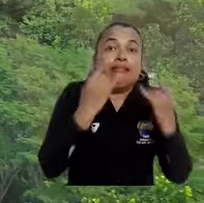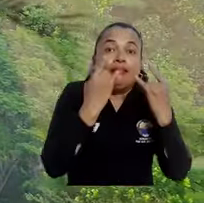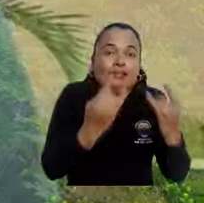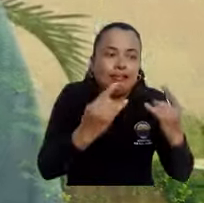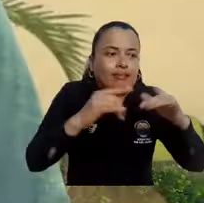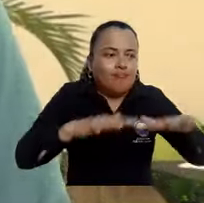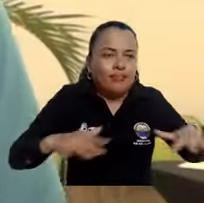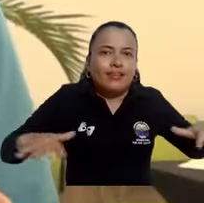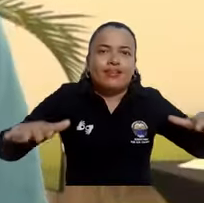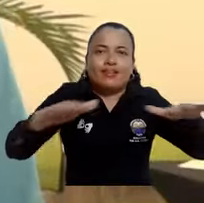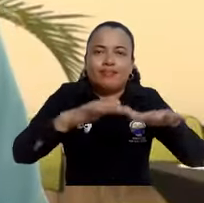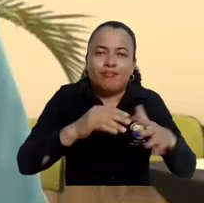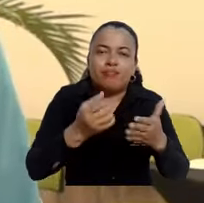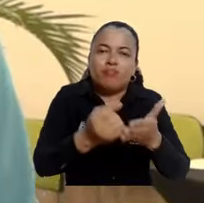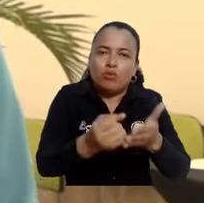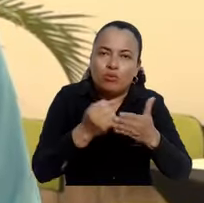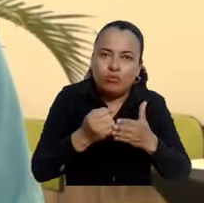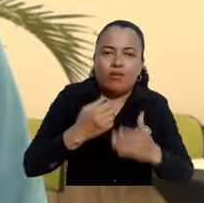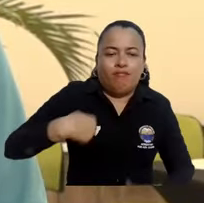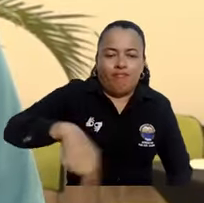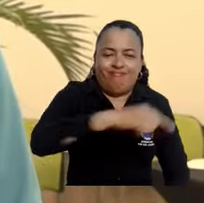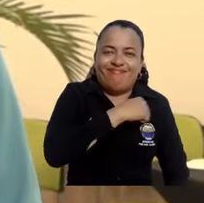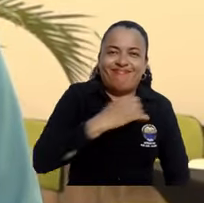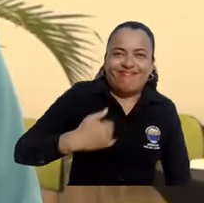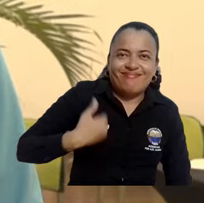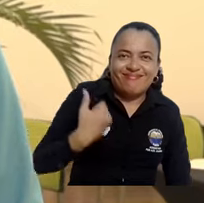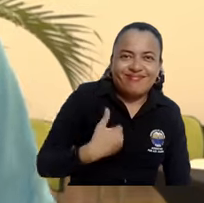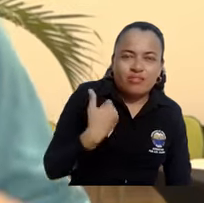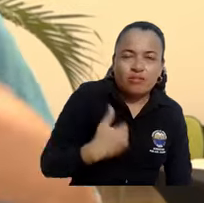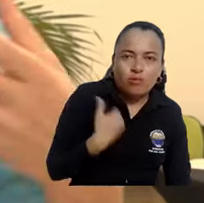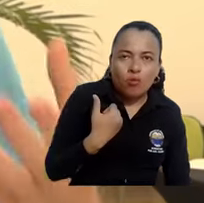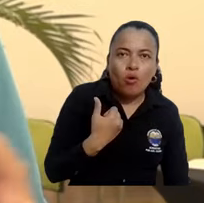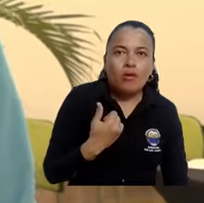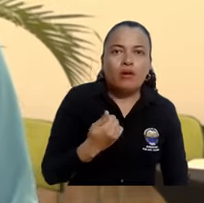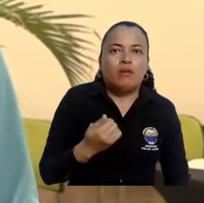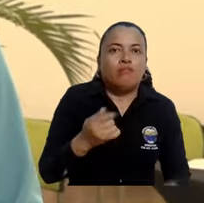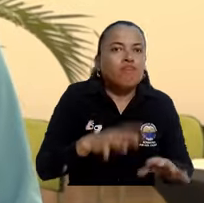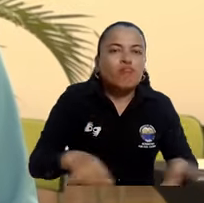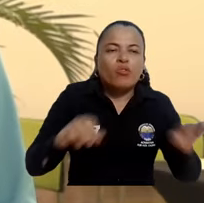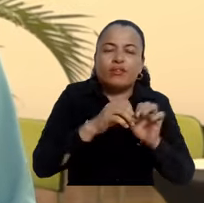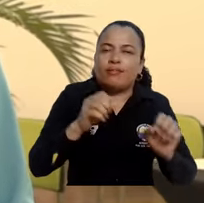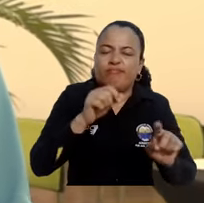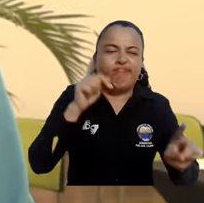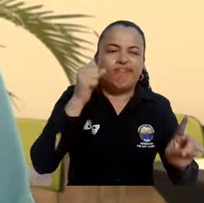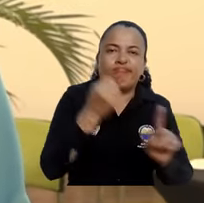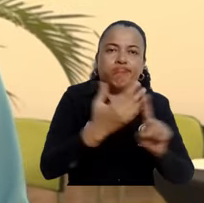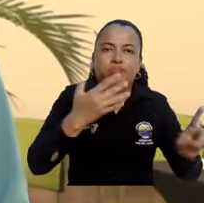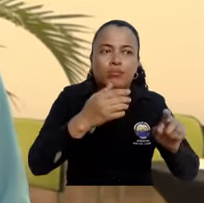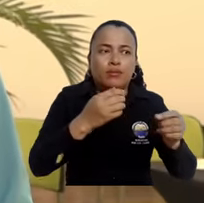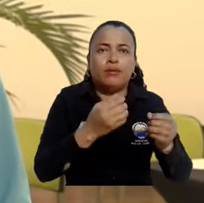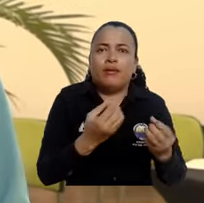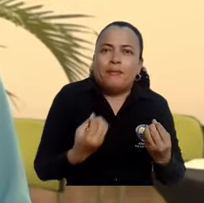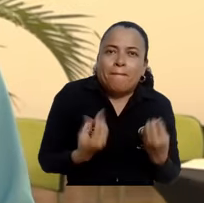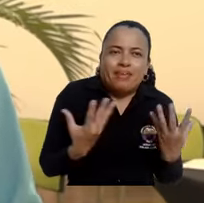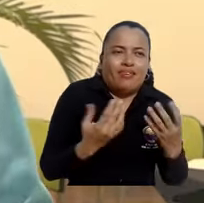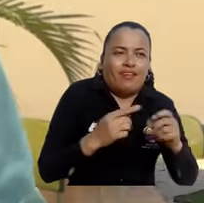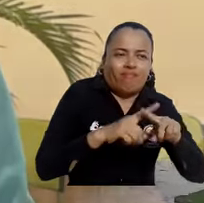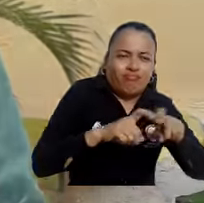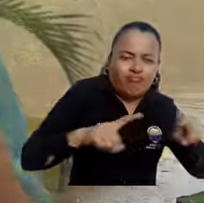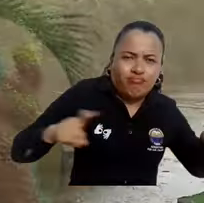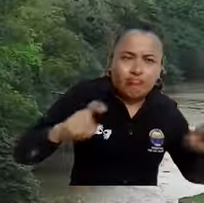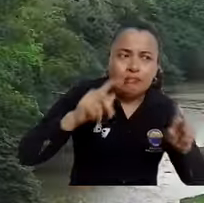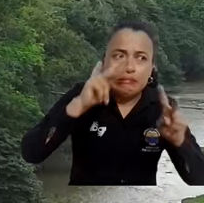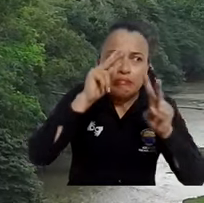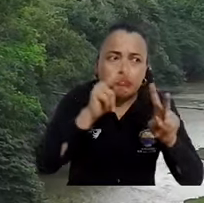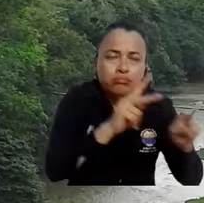Interesantes estos espacios porque permiten que nosotros los jóvenes que resaltamos la importancia de la biodiversidad, sabemos